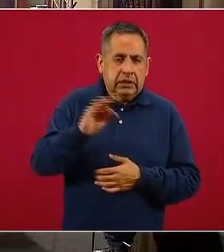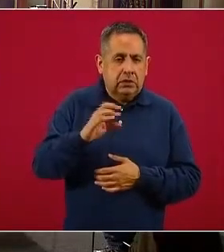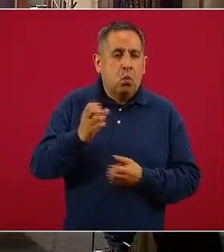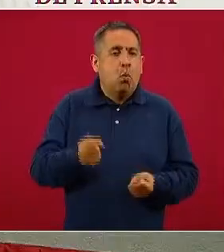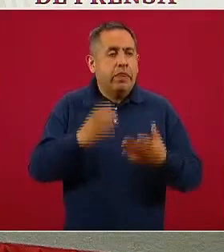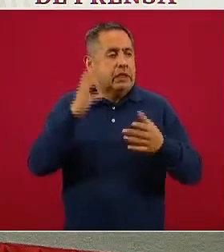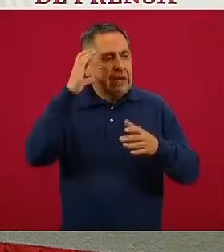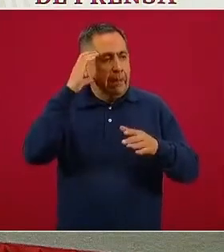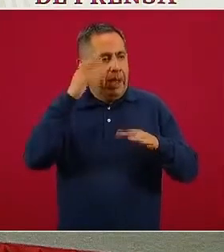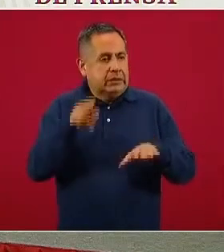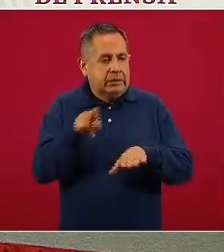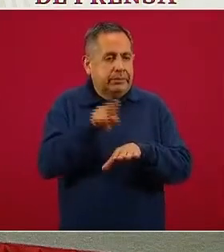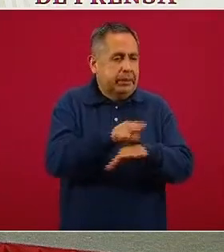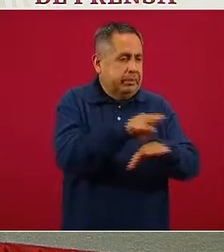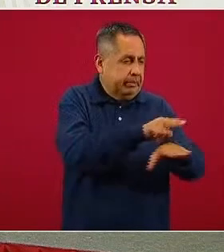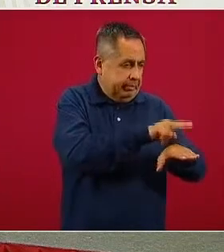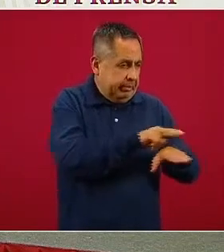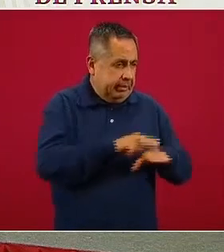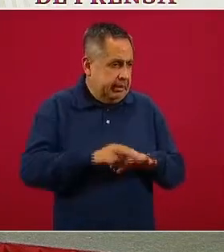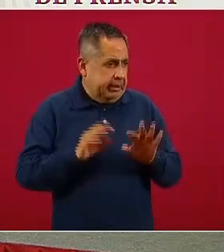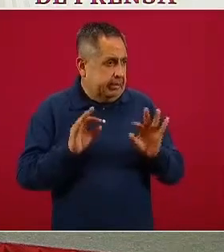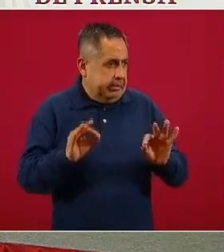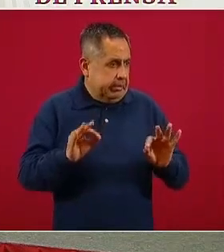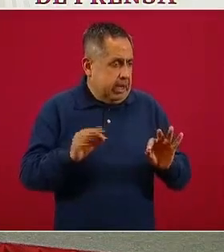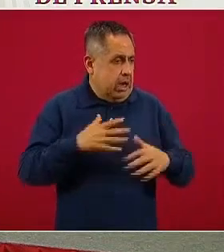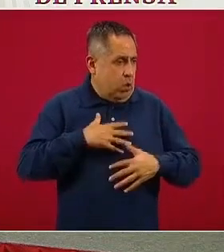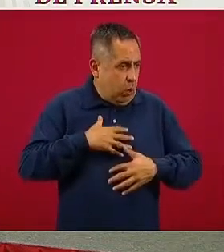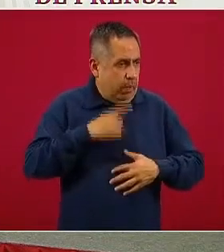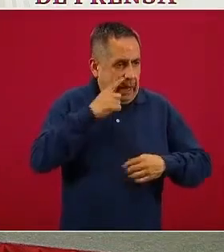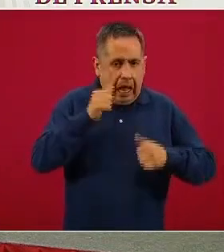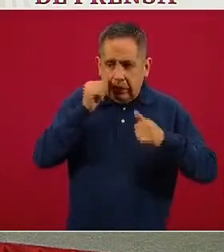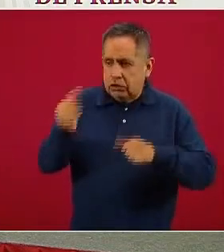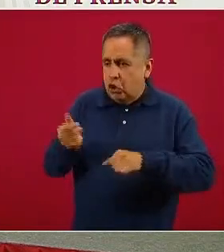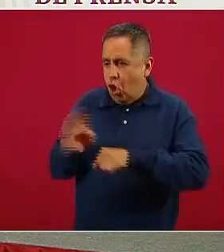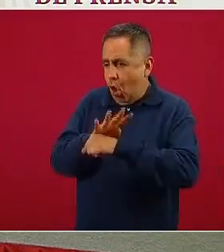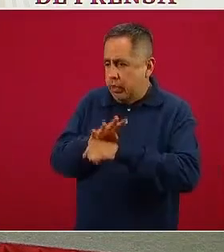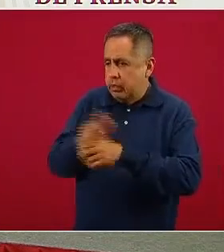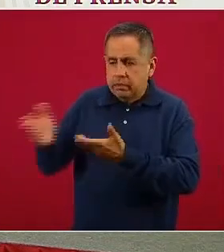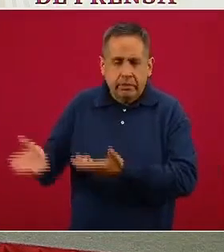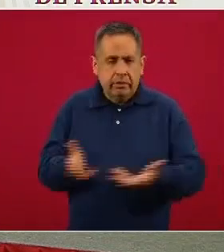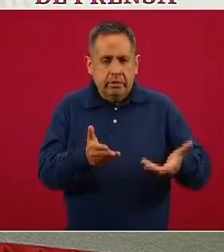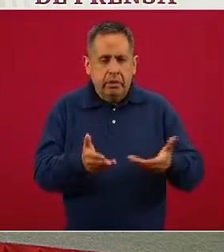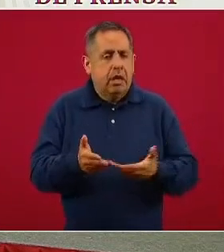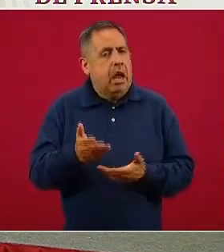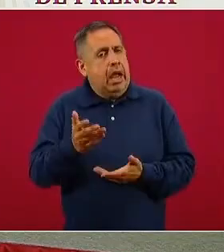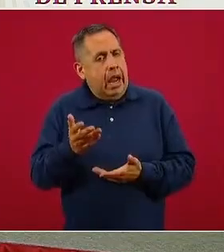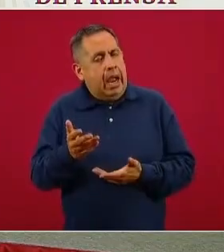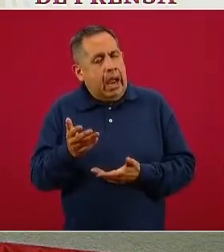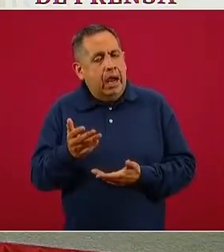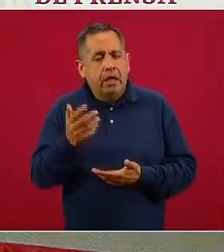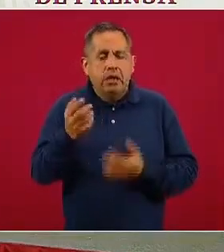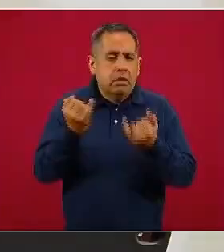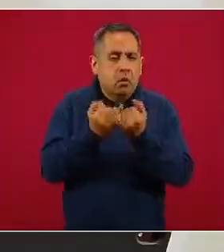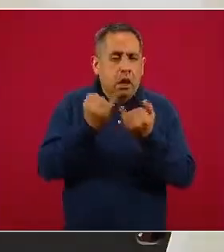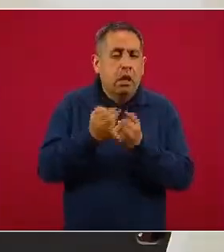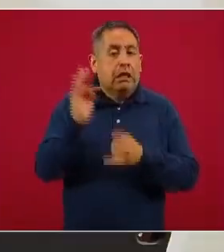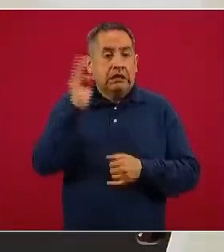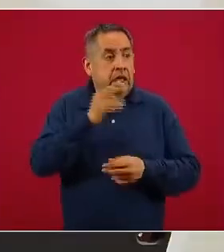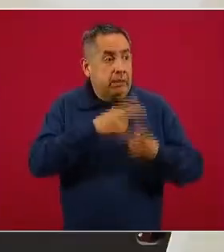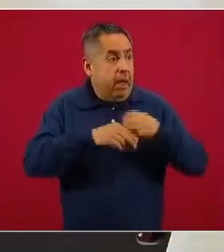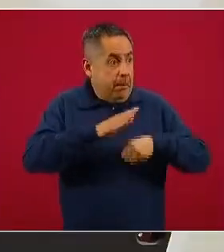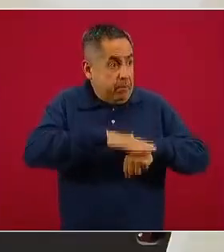que lograron ahora para la atención de COVID, y por eso el mismo número de camas que mencionamos, y si pueden